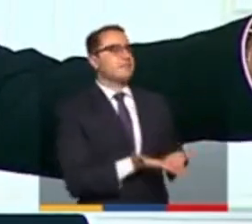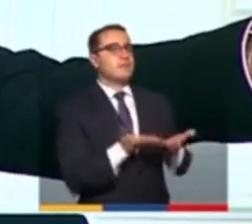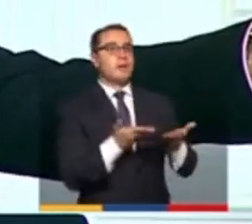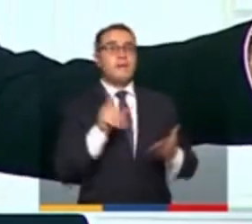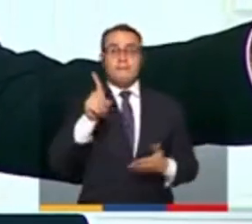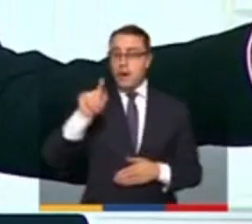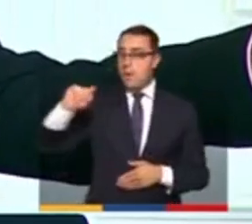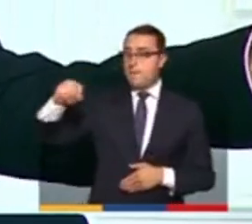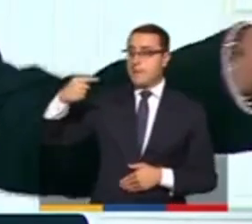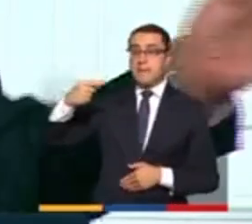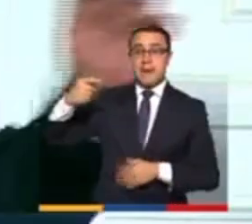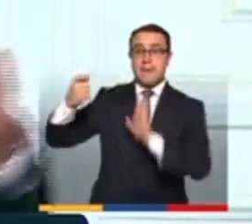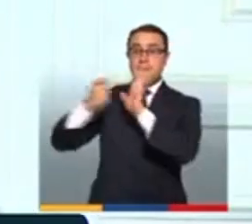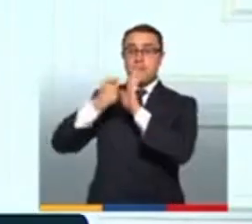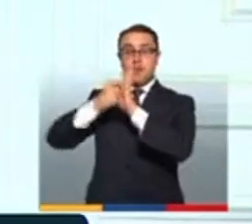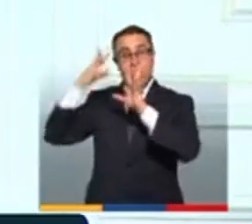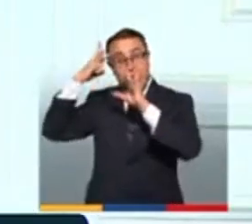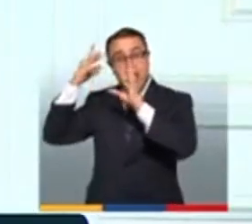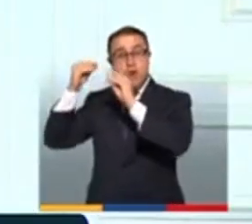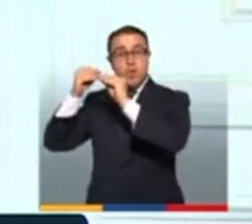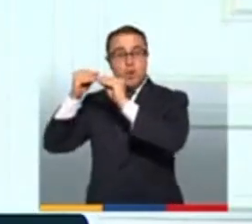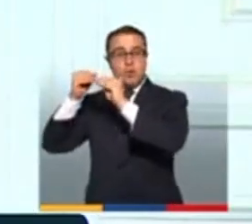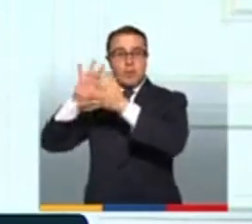con la FARC vale 60, no 21.